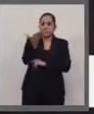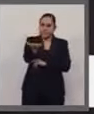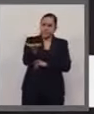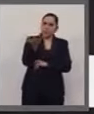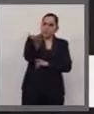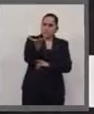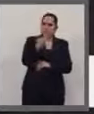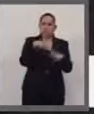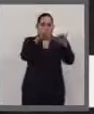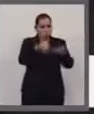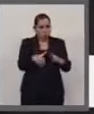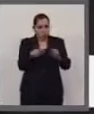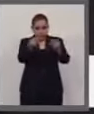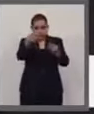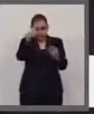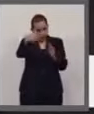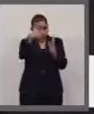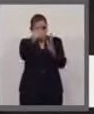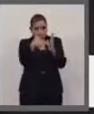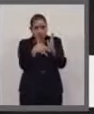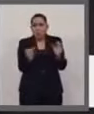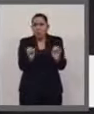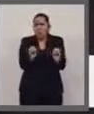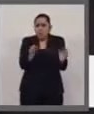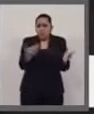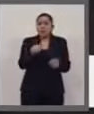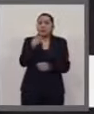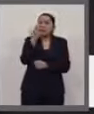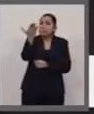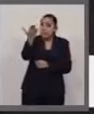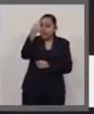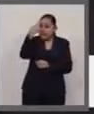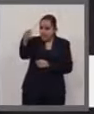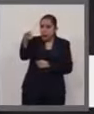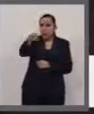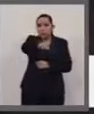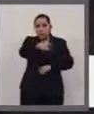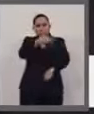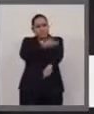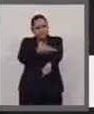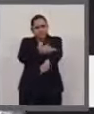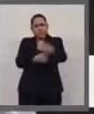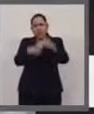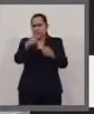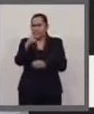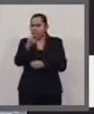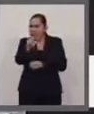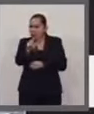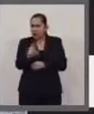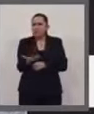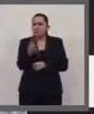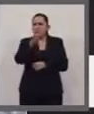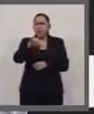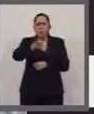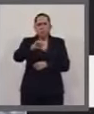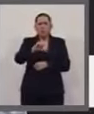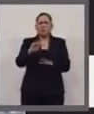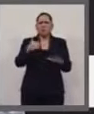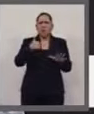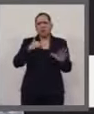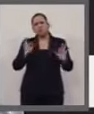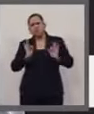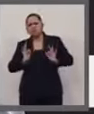que presentamos y no lo hicieron, solicitando que procedan penalmente contra Rosario Robles. Yo cierro. Hoy estoy magnánimo, no pido cárcel para